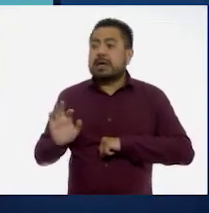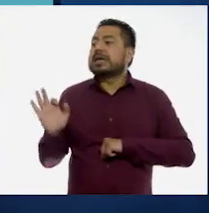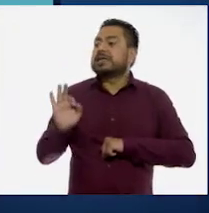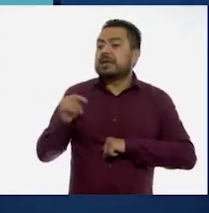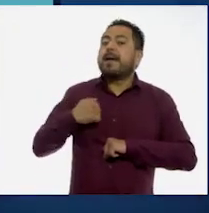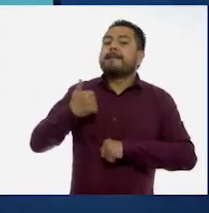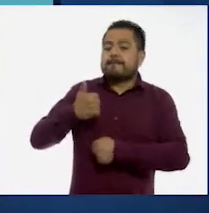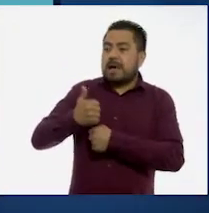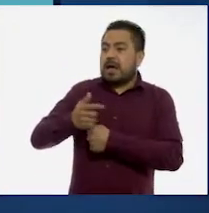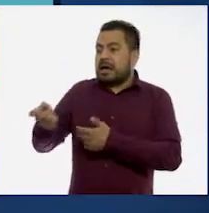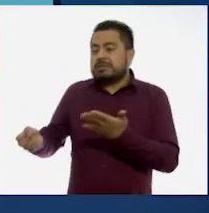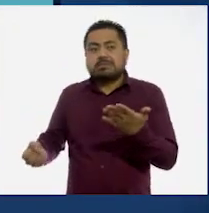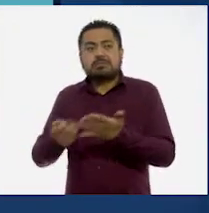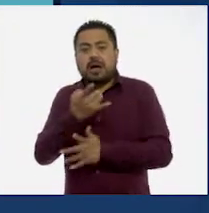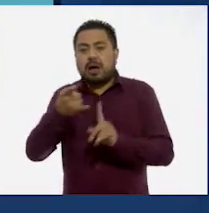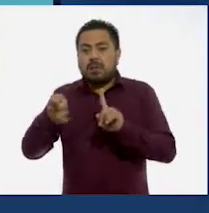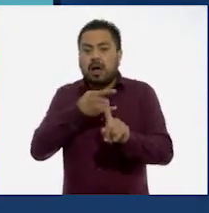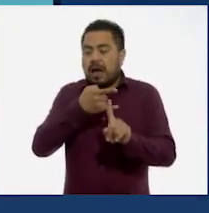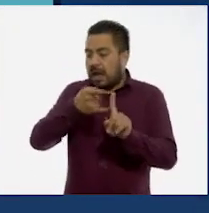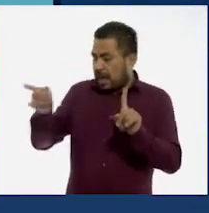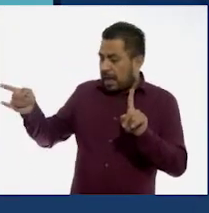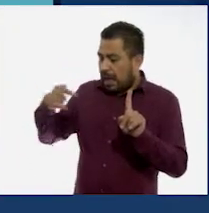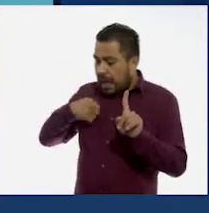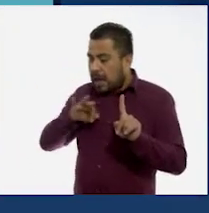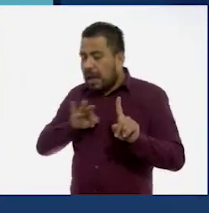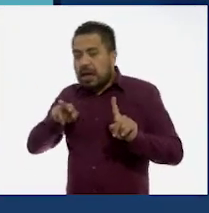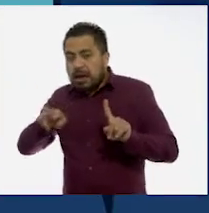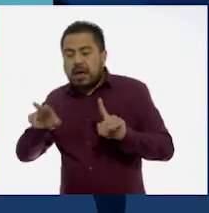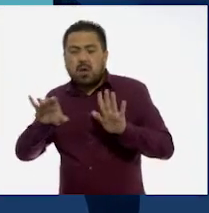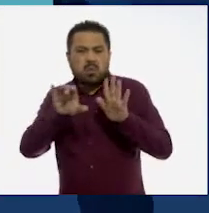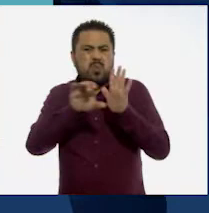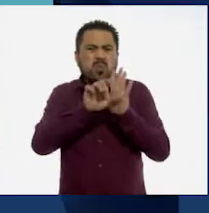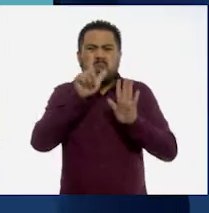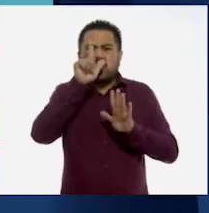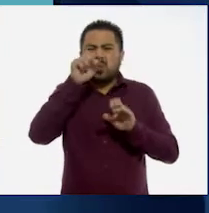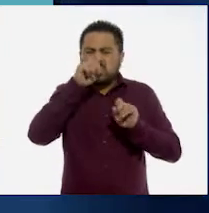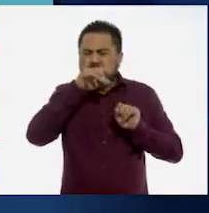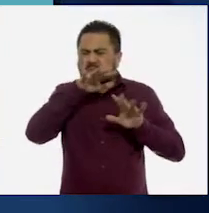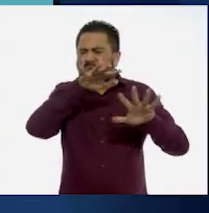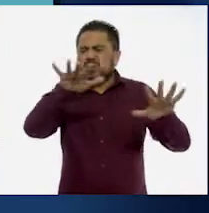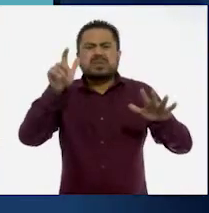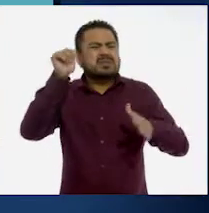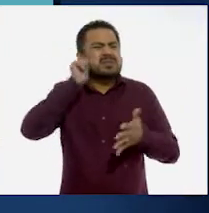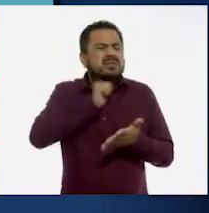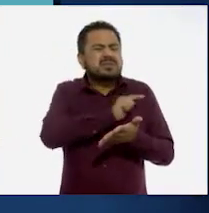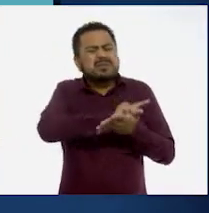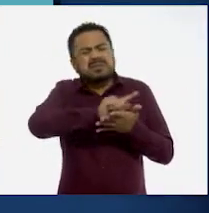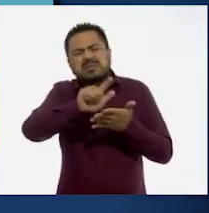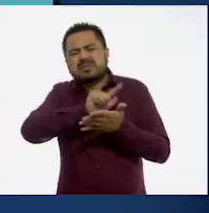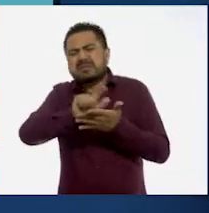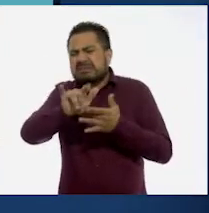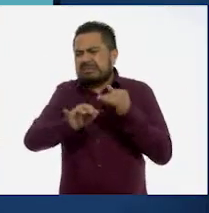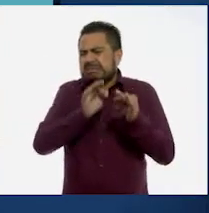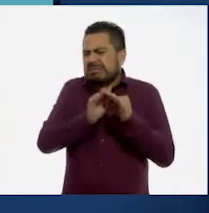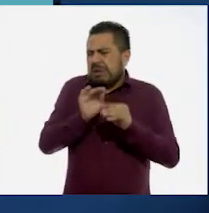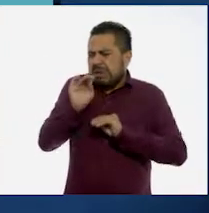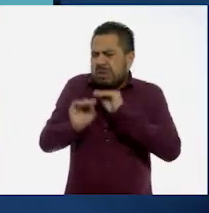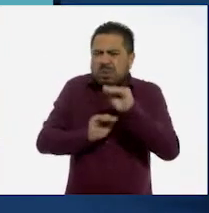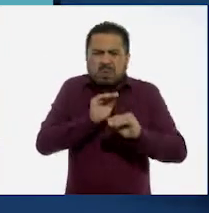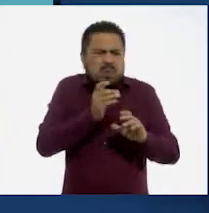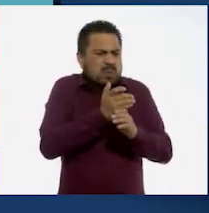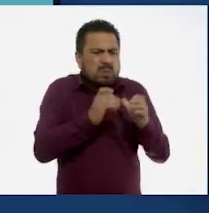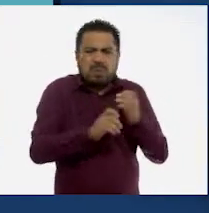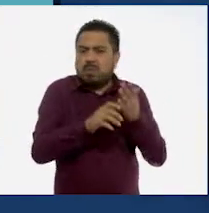abuela salga y deje su puerta abierta. Es una habitación luminosa, siempre limpia y con un exacto acomodo de los